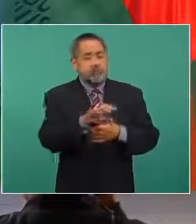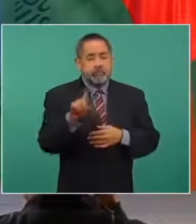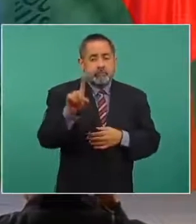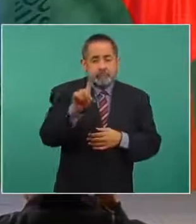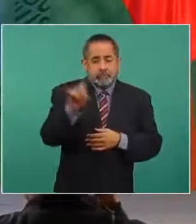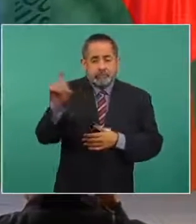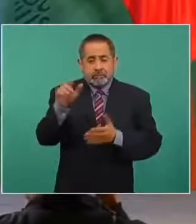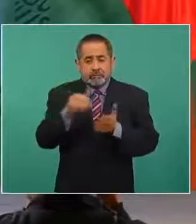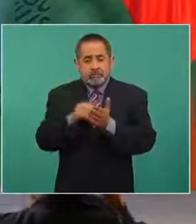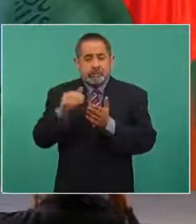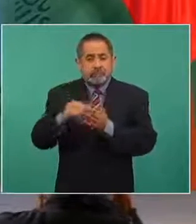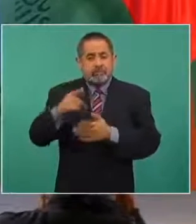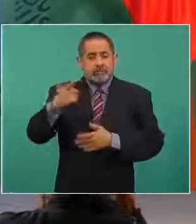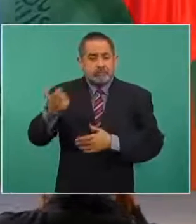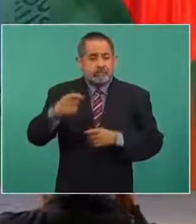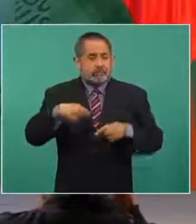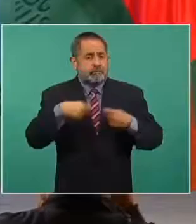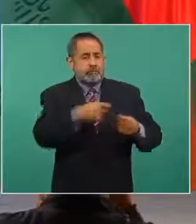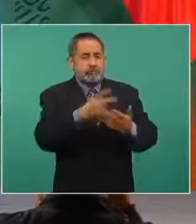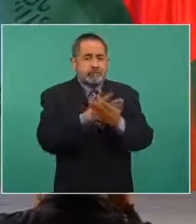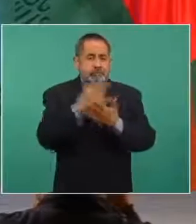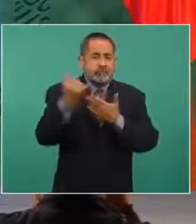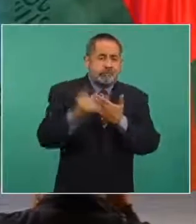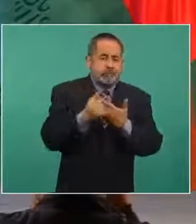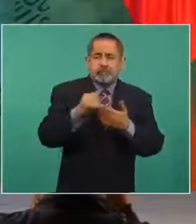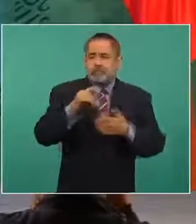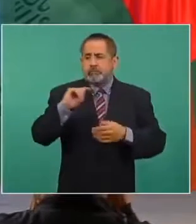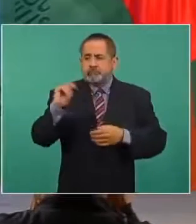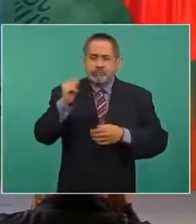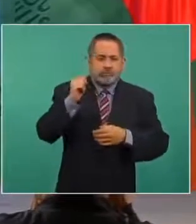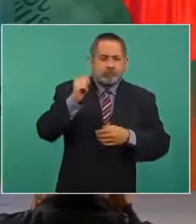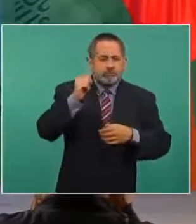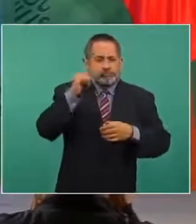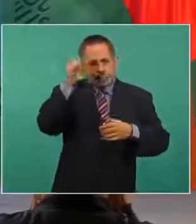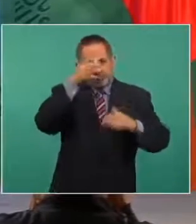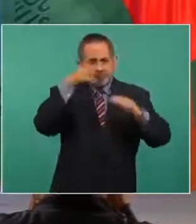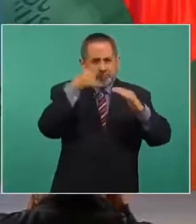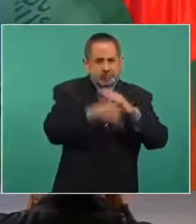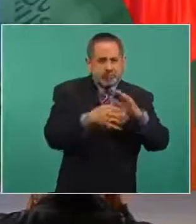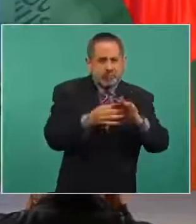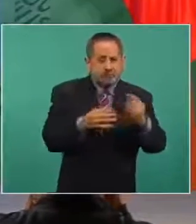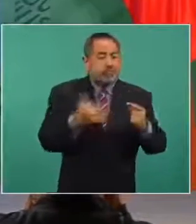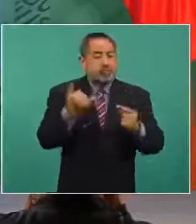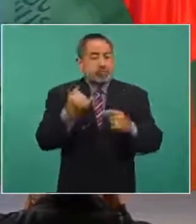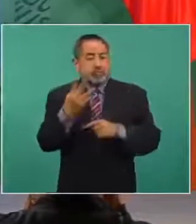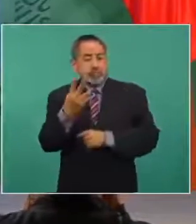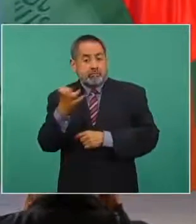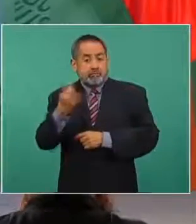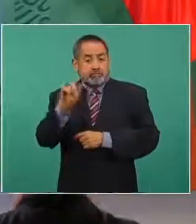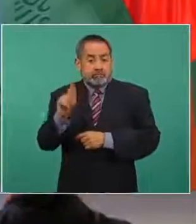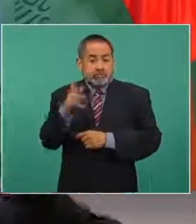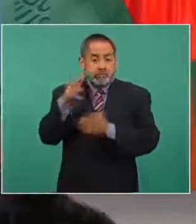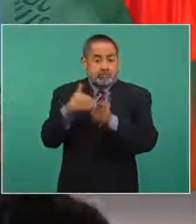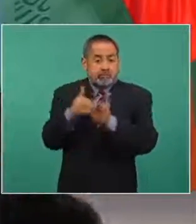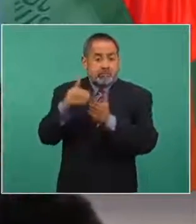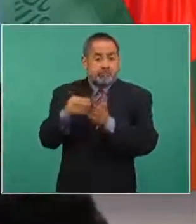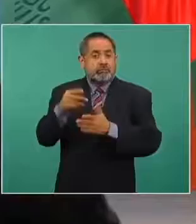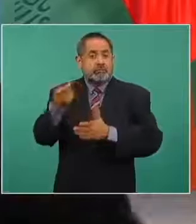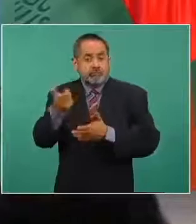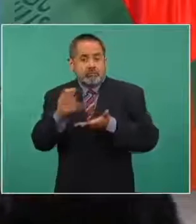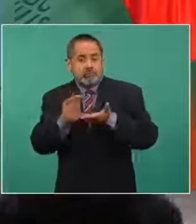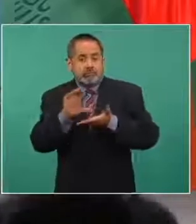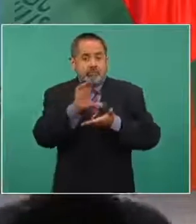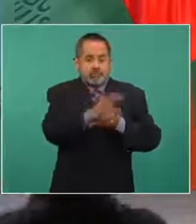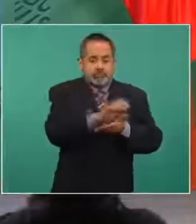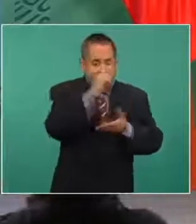de 100 millones de pesos para proyectos de ciencia y tecnología y 471 millones